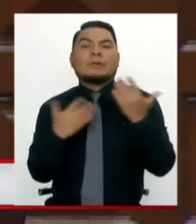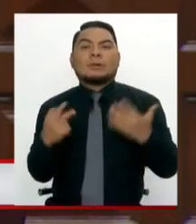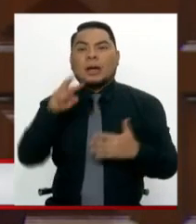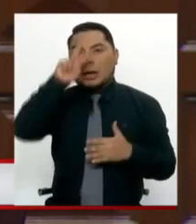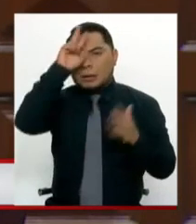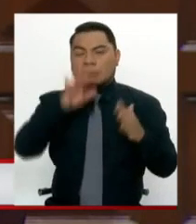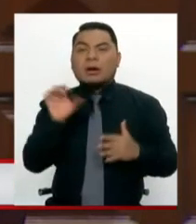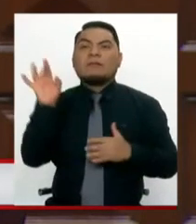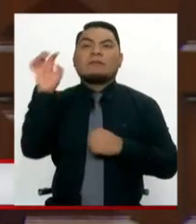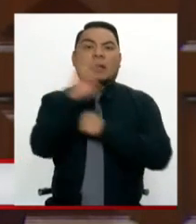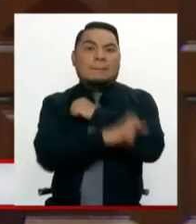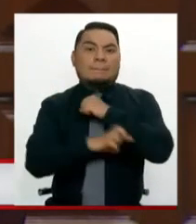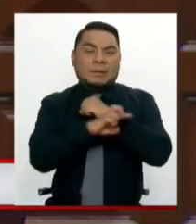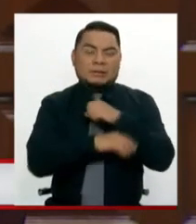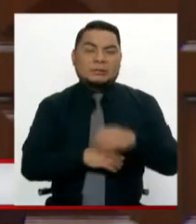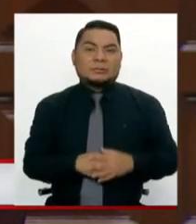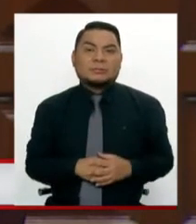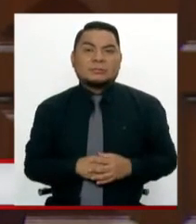los peruanos en el exterior.